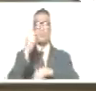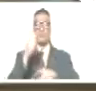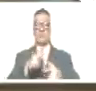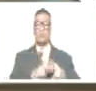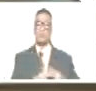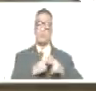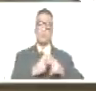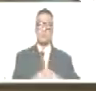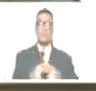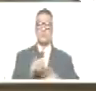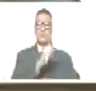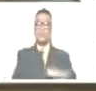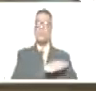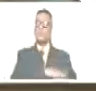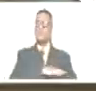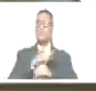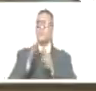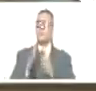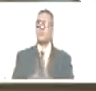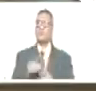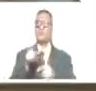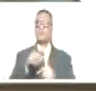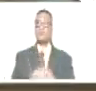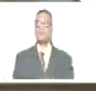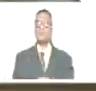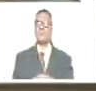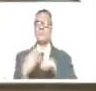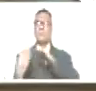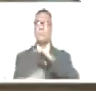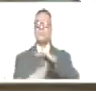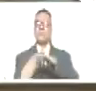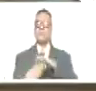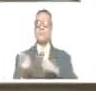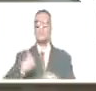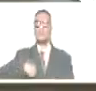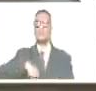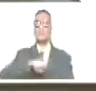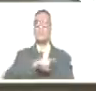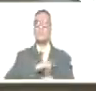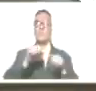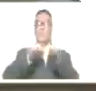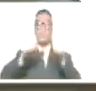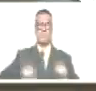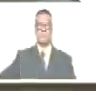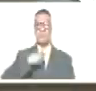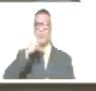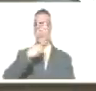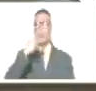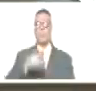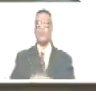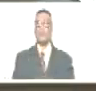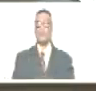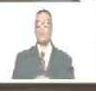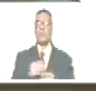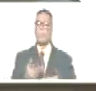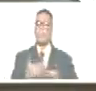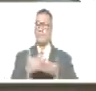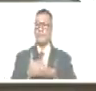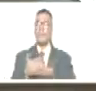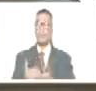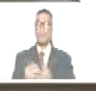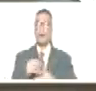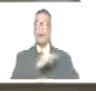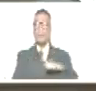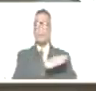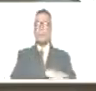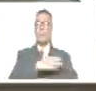que sientan las bases de nuestro sistema político, blindando la moral y la confianza